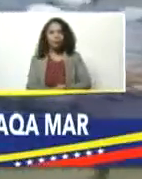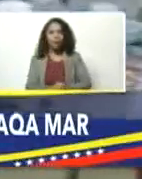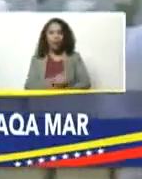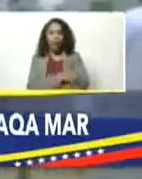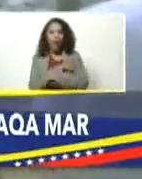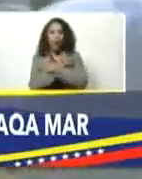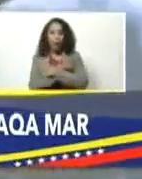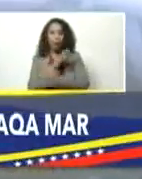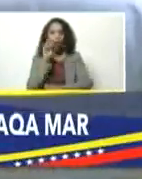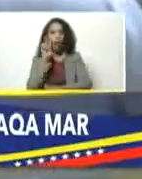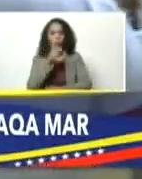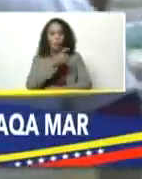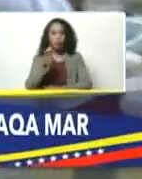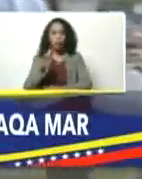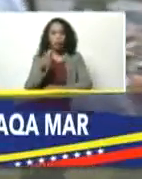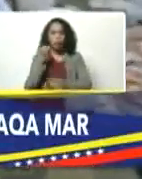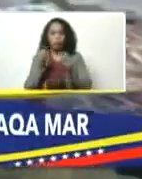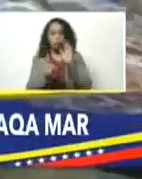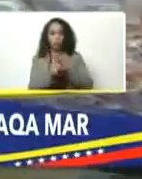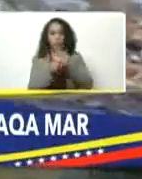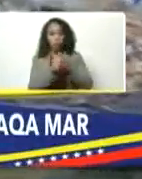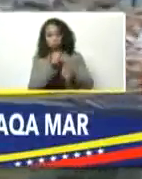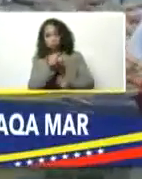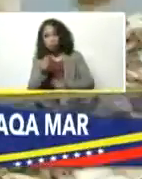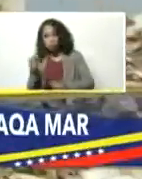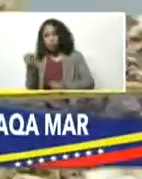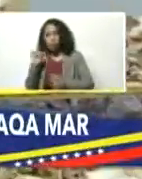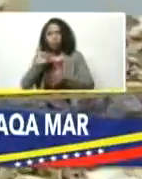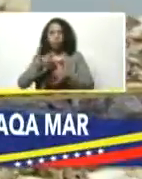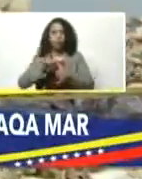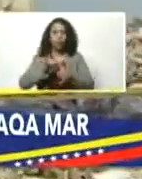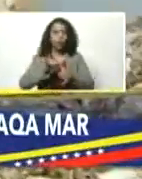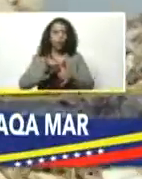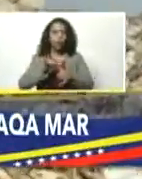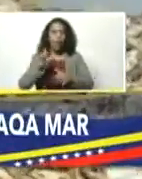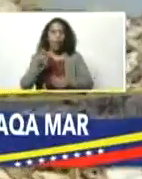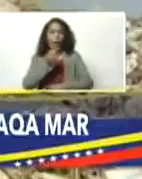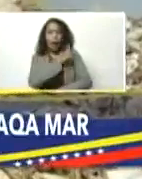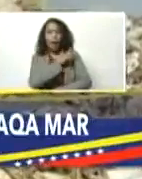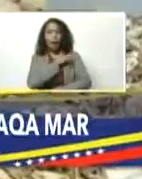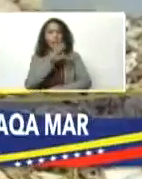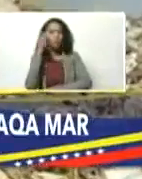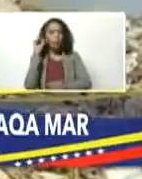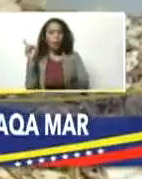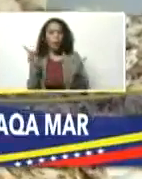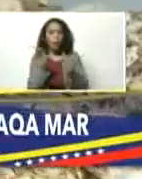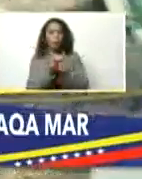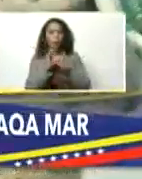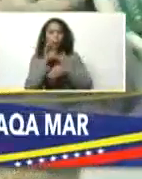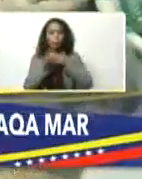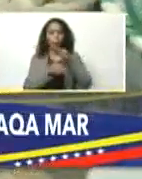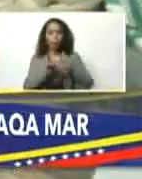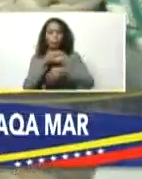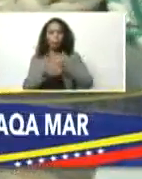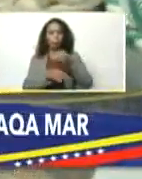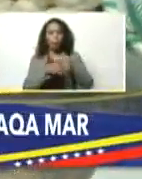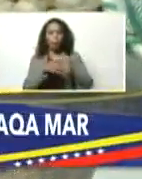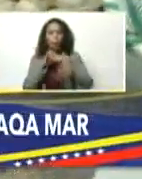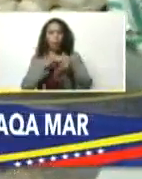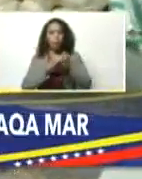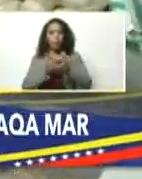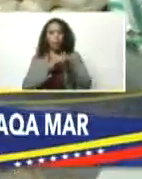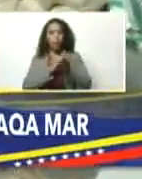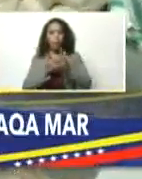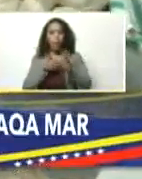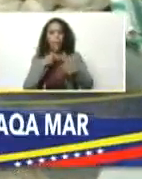para ambos. Le paso a la ingeniera Laura Palmar, que es la gerente de producción, quien les explicará un breve briefing o detalle de lo que significa